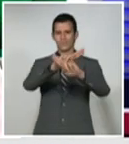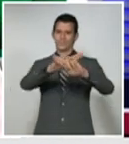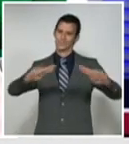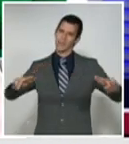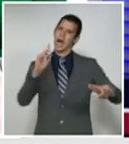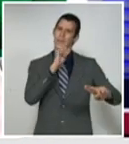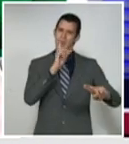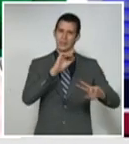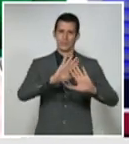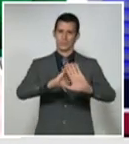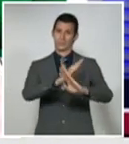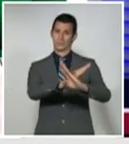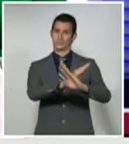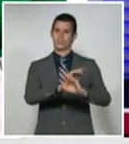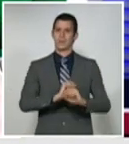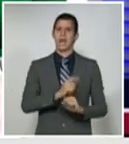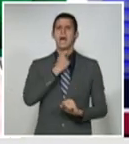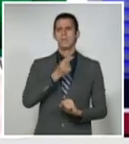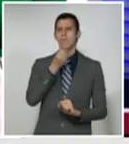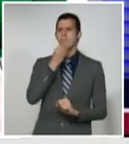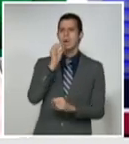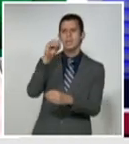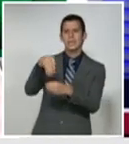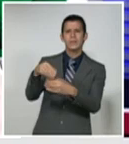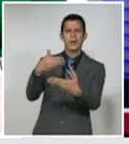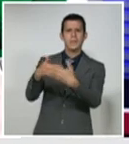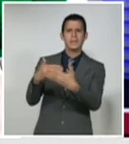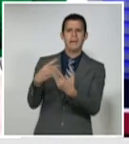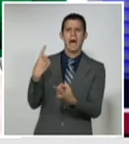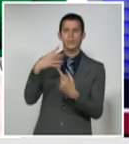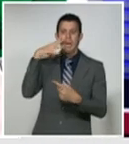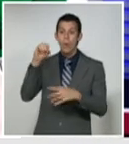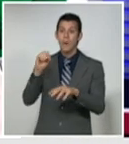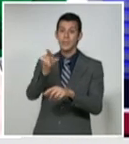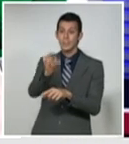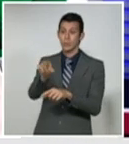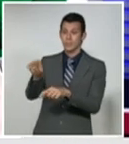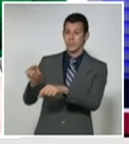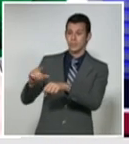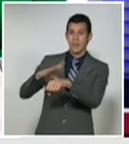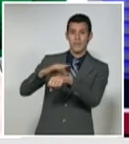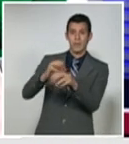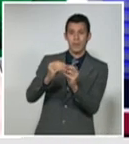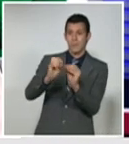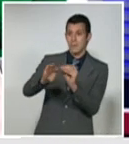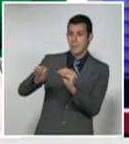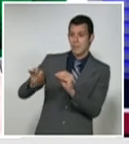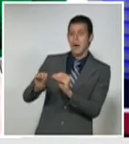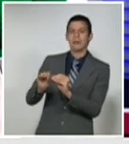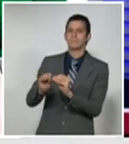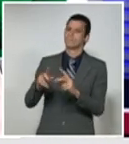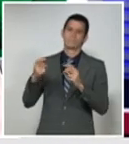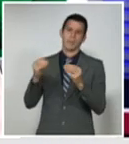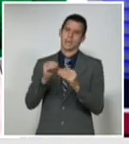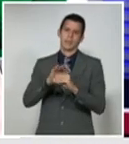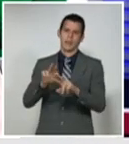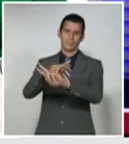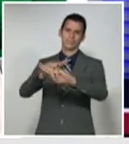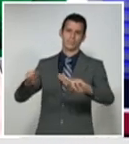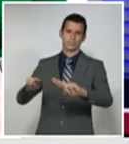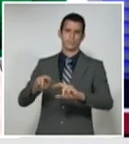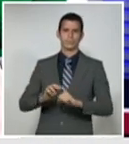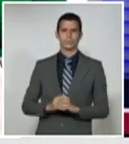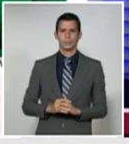trabajo, o puede ser comunitario. Y que se han ido incrementando estos eventos.